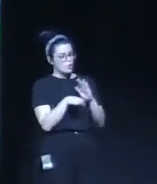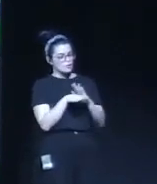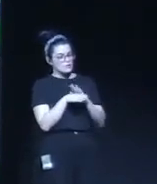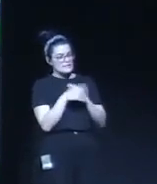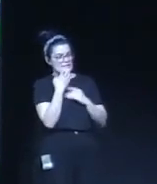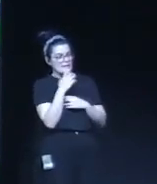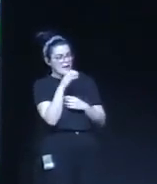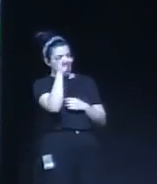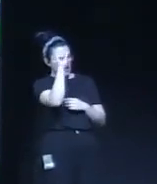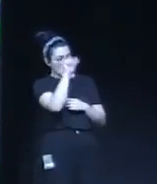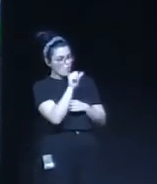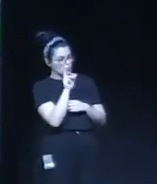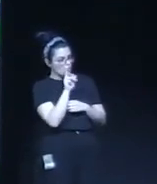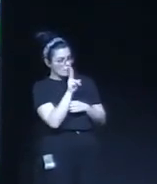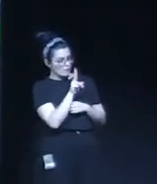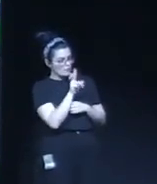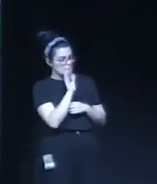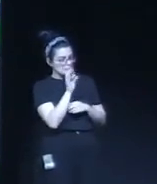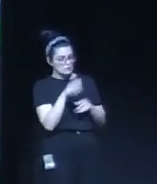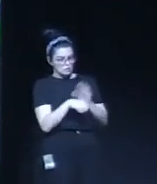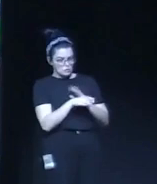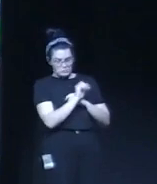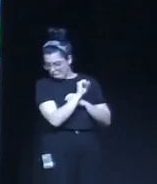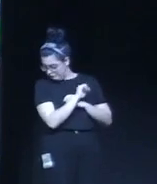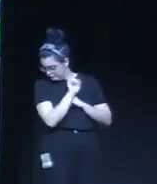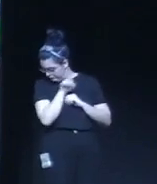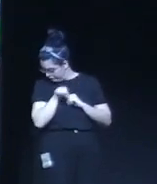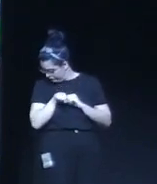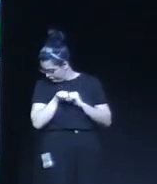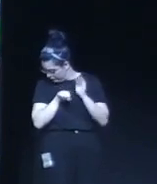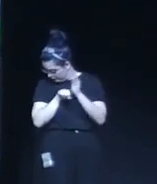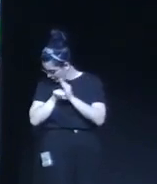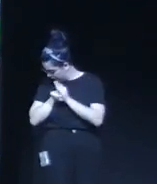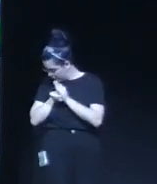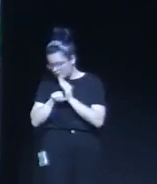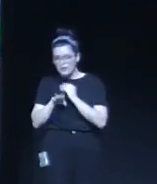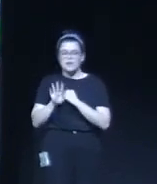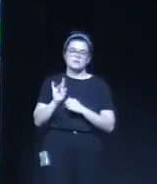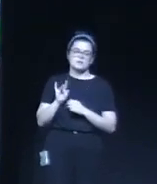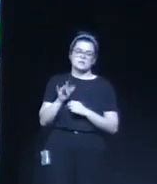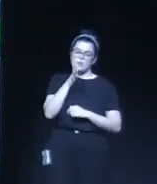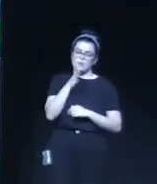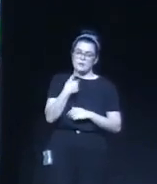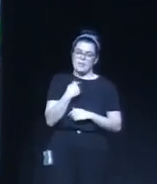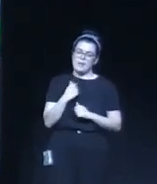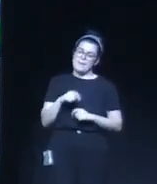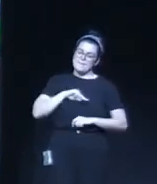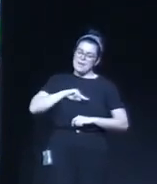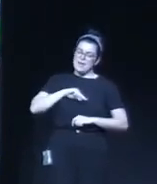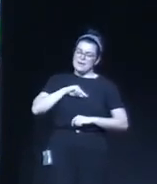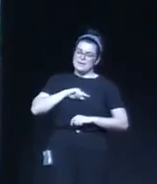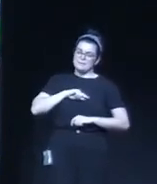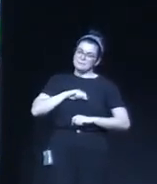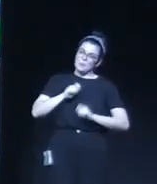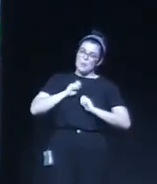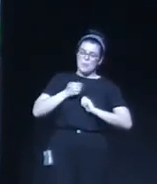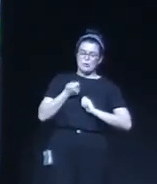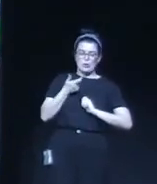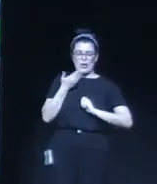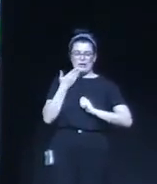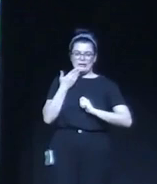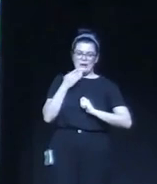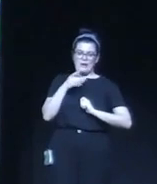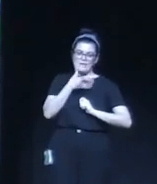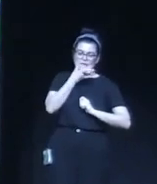el corto o no? Sí, cuando me veo en la pantalla, pues claro, me da un poco de pudor. ¿Haces así, no? Diga. ¿Haces un poco así? No sé, hago